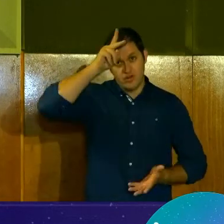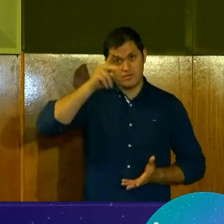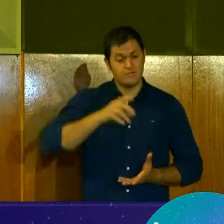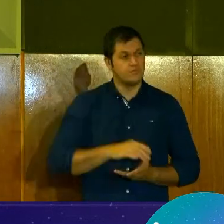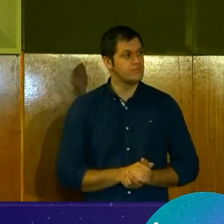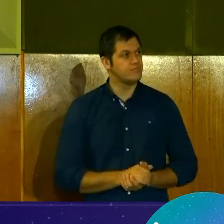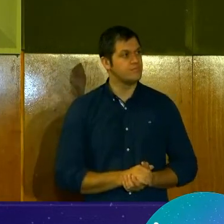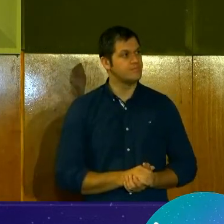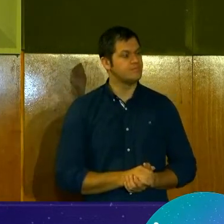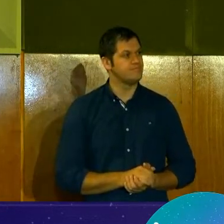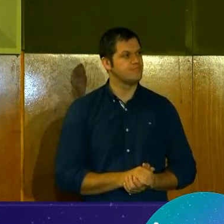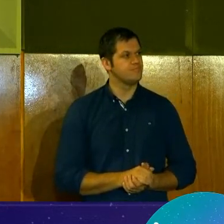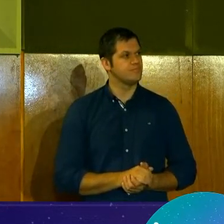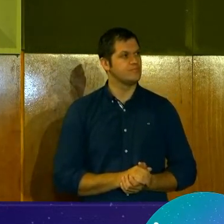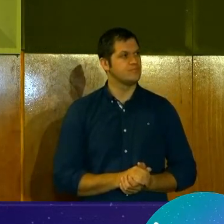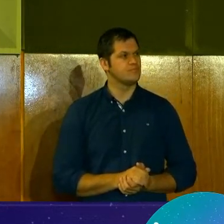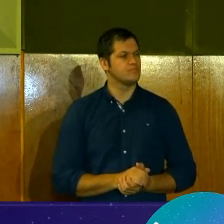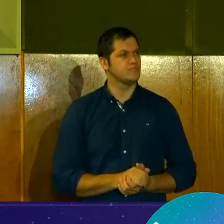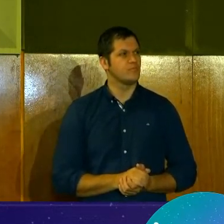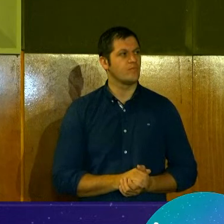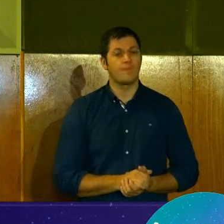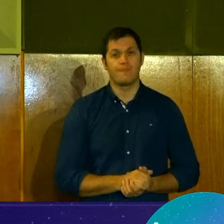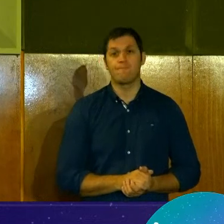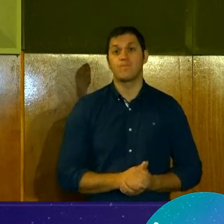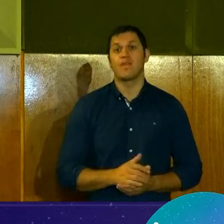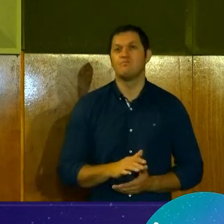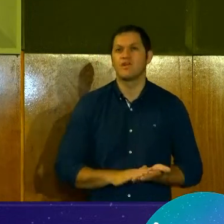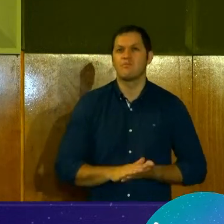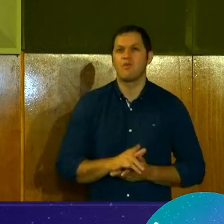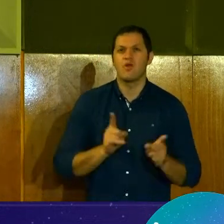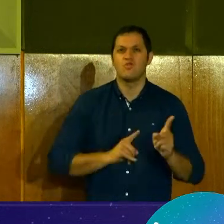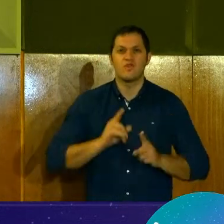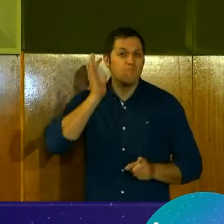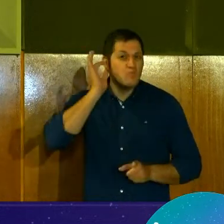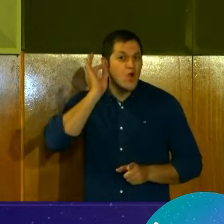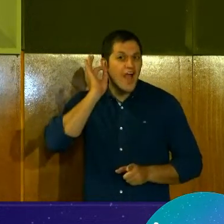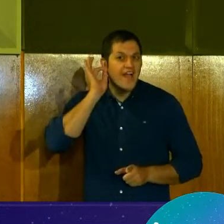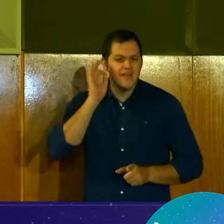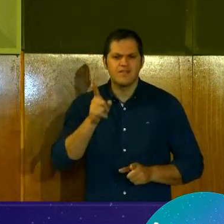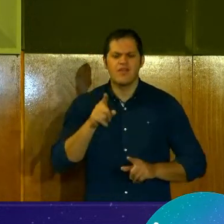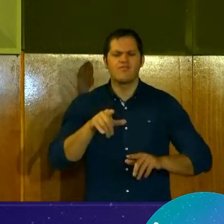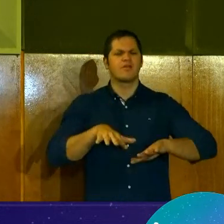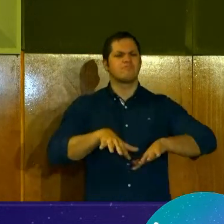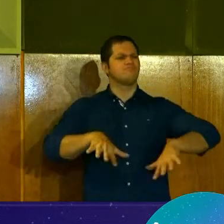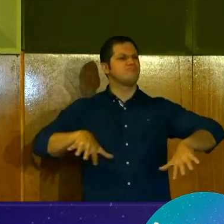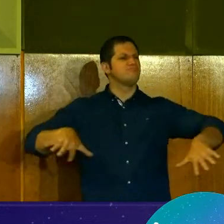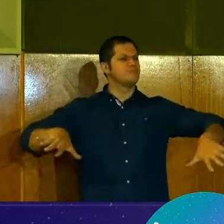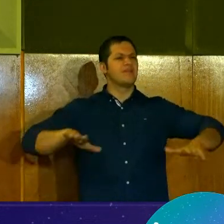me imaginaría que deben haber tenido un rol importante todas estas mujeres que eran como